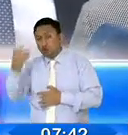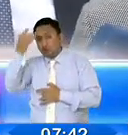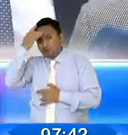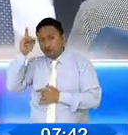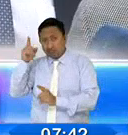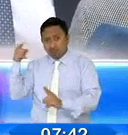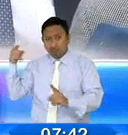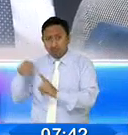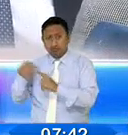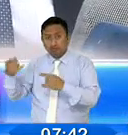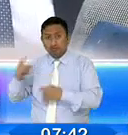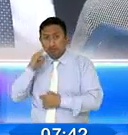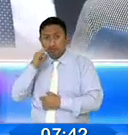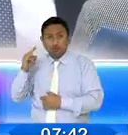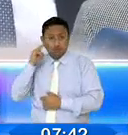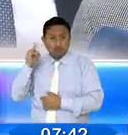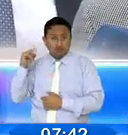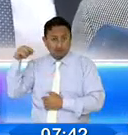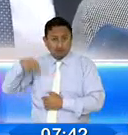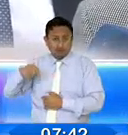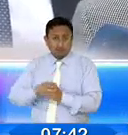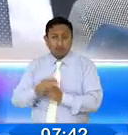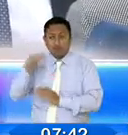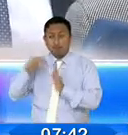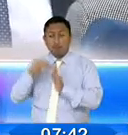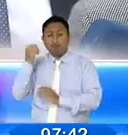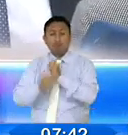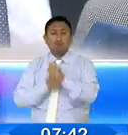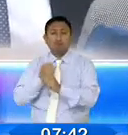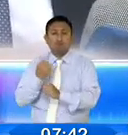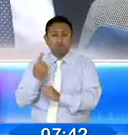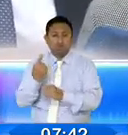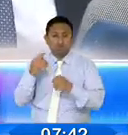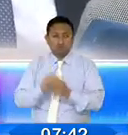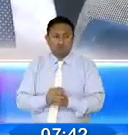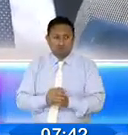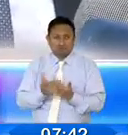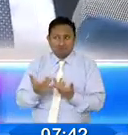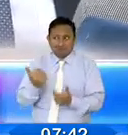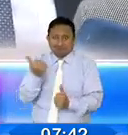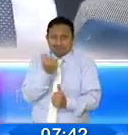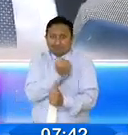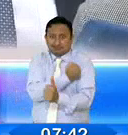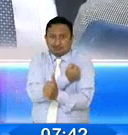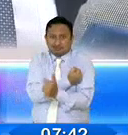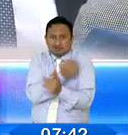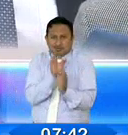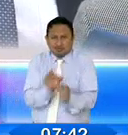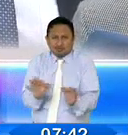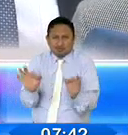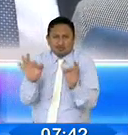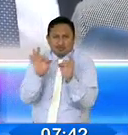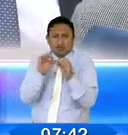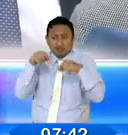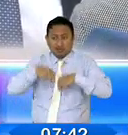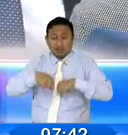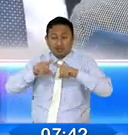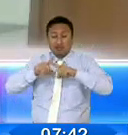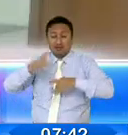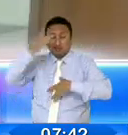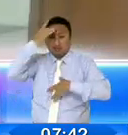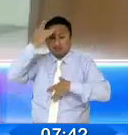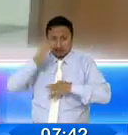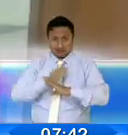los niños y niñas menores de un año con la falta de una vacuna fundamental para prevenir una serie de enfermedades. El